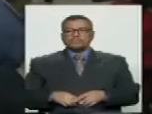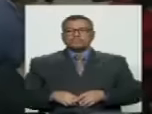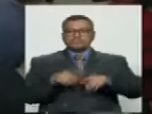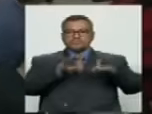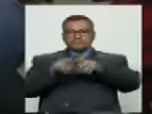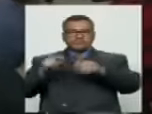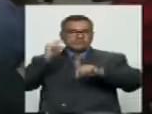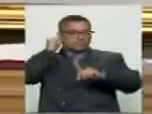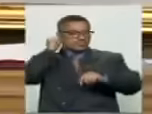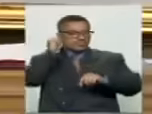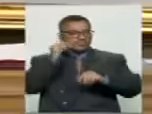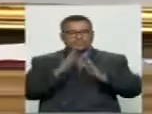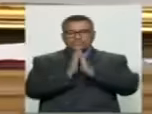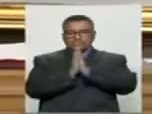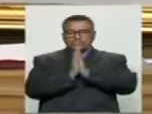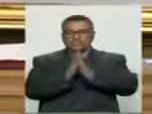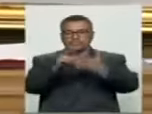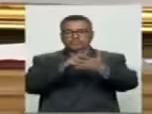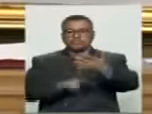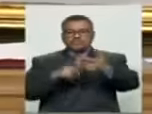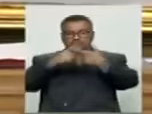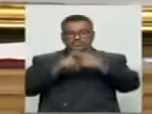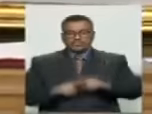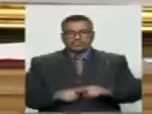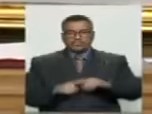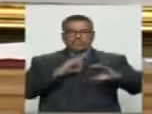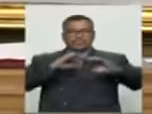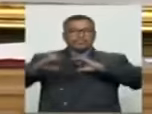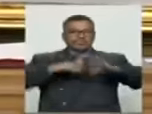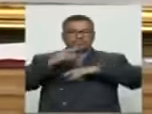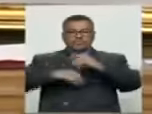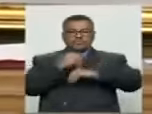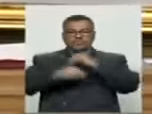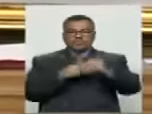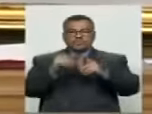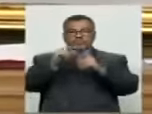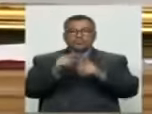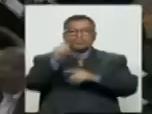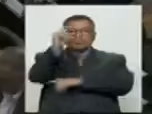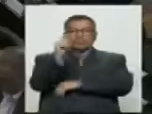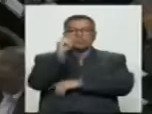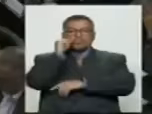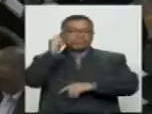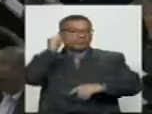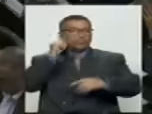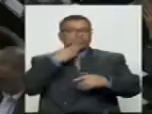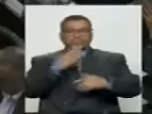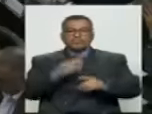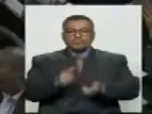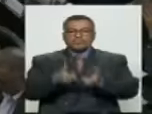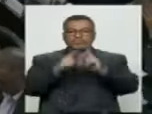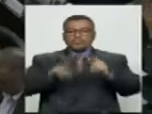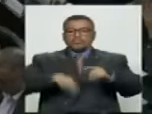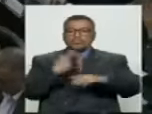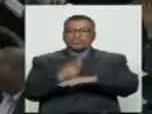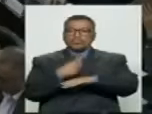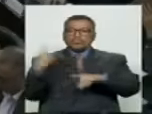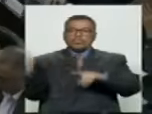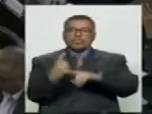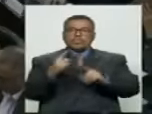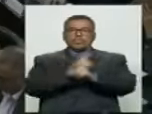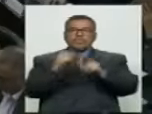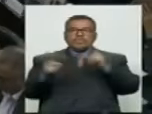Ciudadana secretaria, por favor, sírvase a dar lectura a la cuenta. Comunicaciones suscritas por los diputados principales solicitando permiso para ausentarse